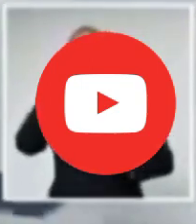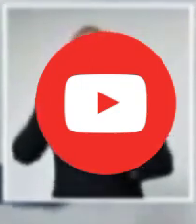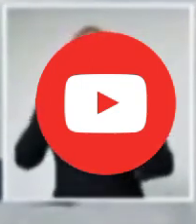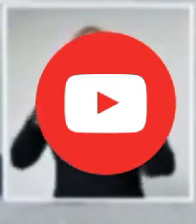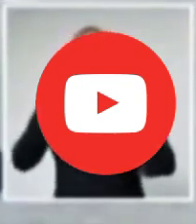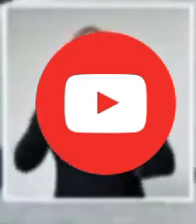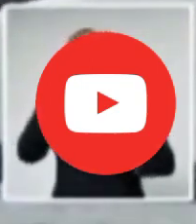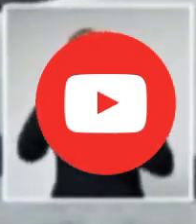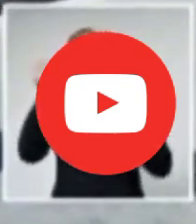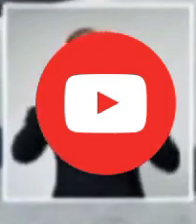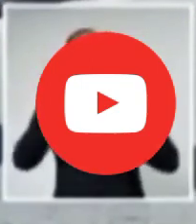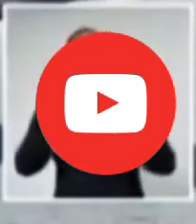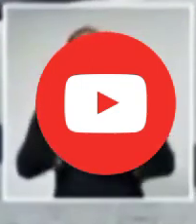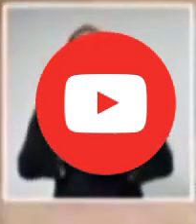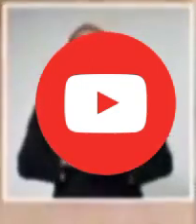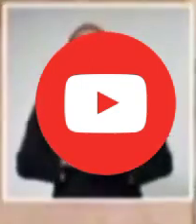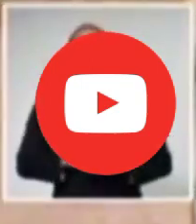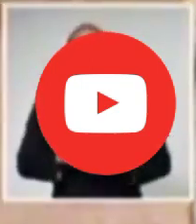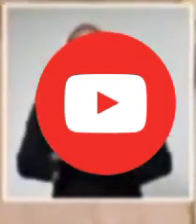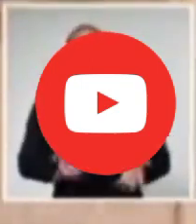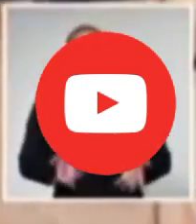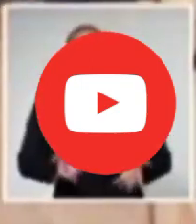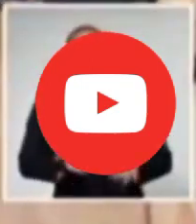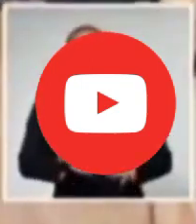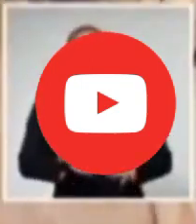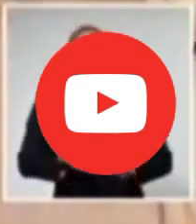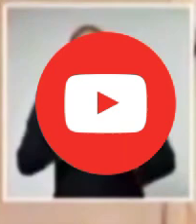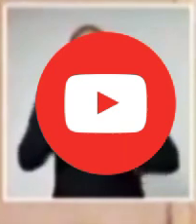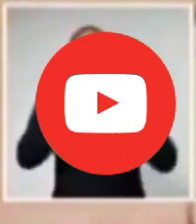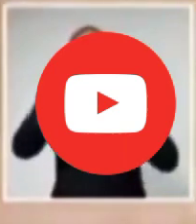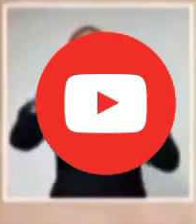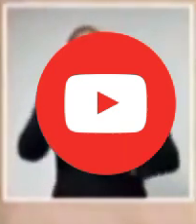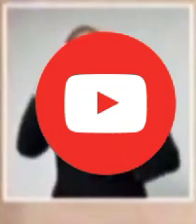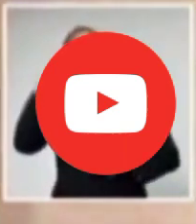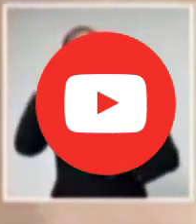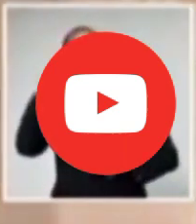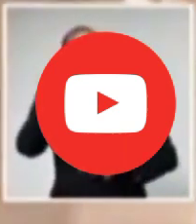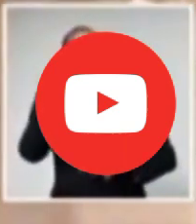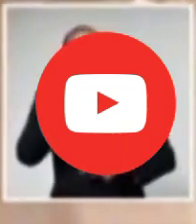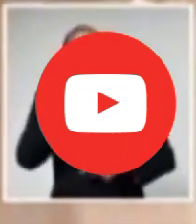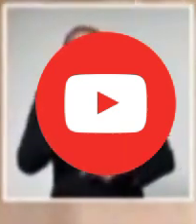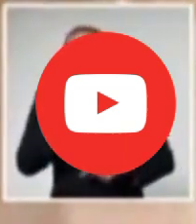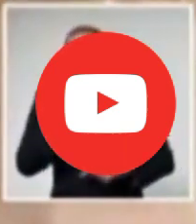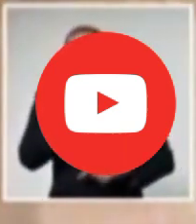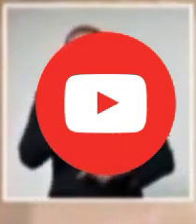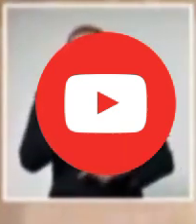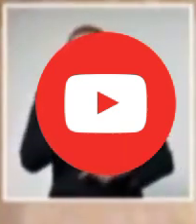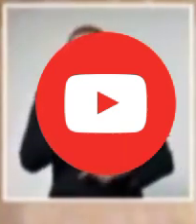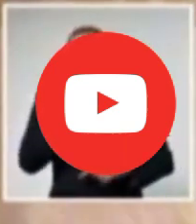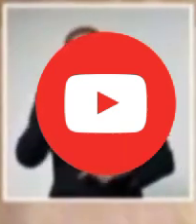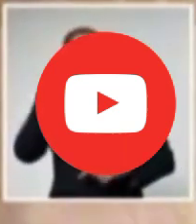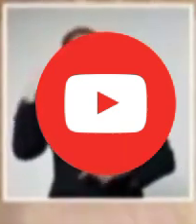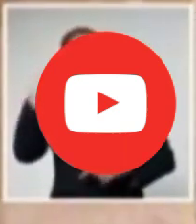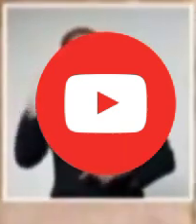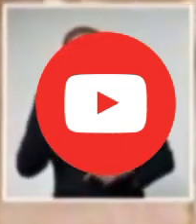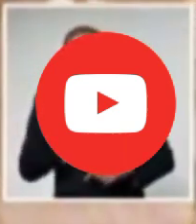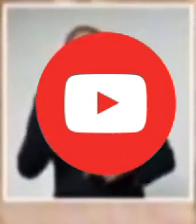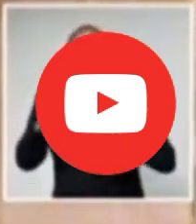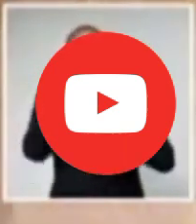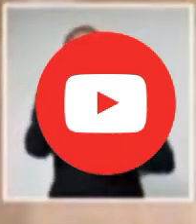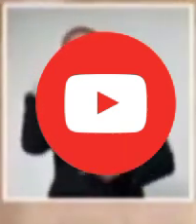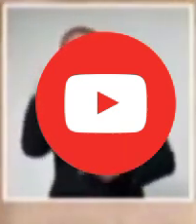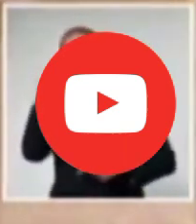convicción. Hay algunos que piensan que es una ridiculez de mi parte, otra que soy una necia, pero bueno, esos son los